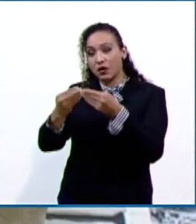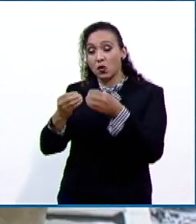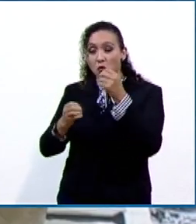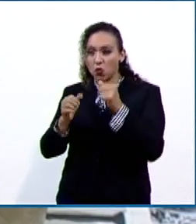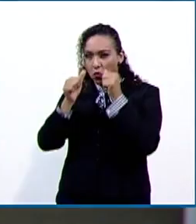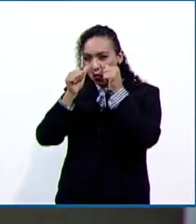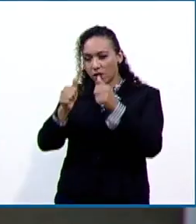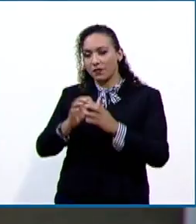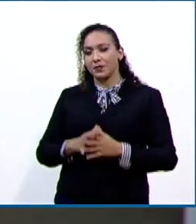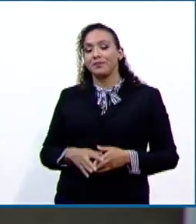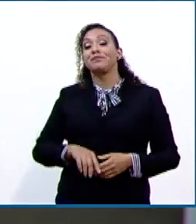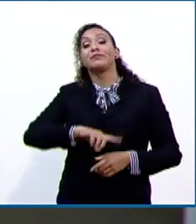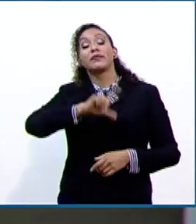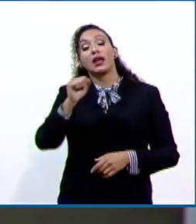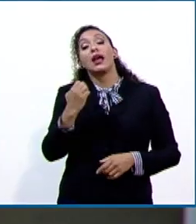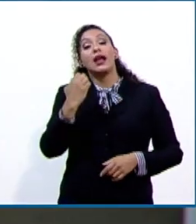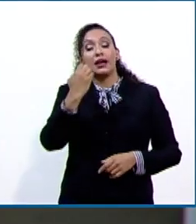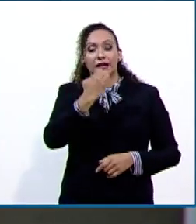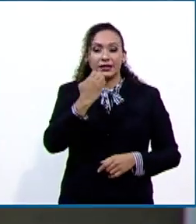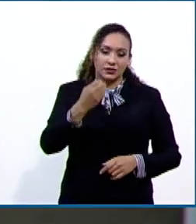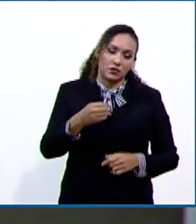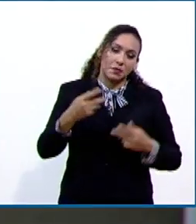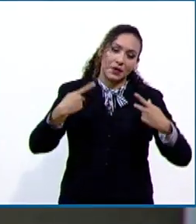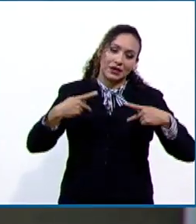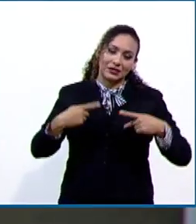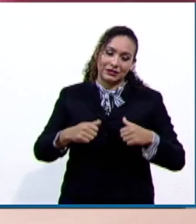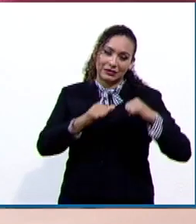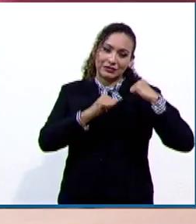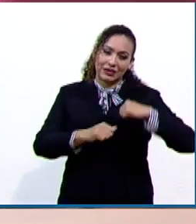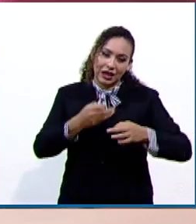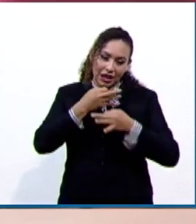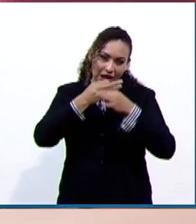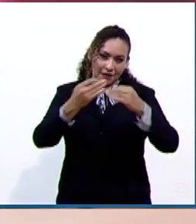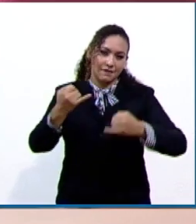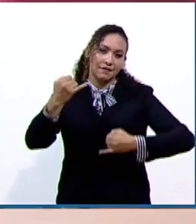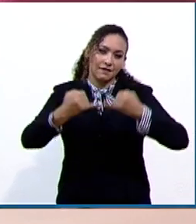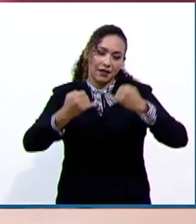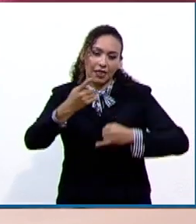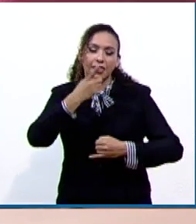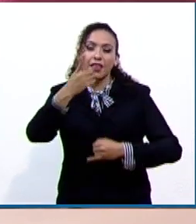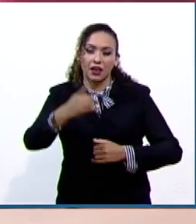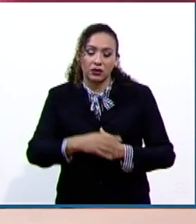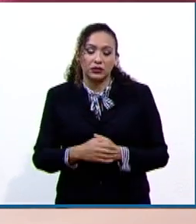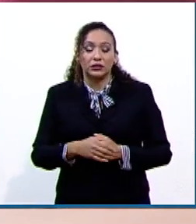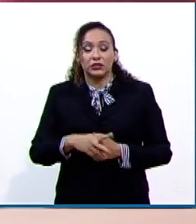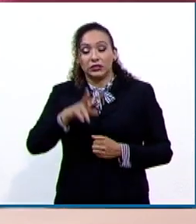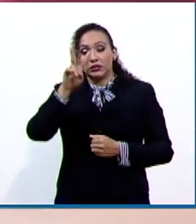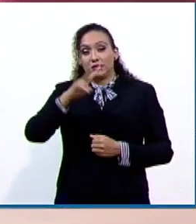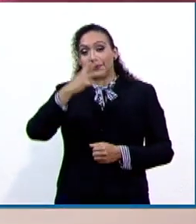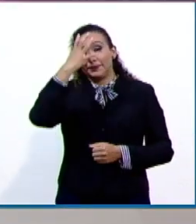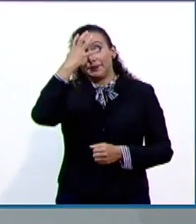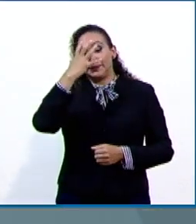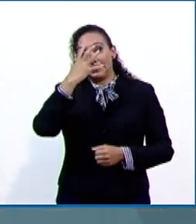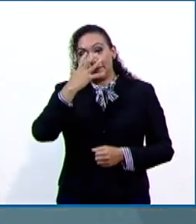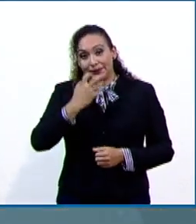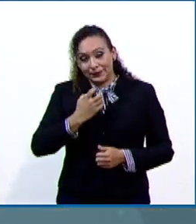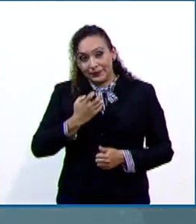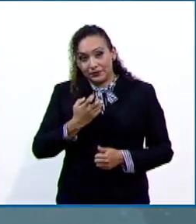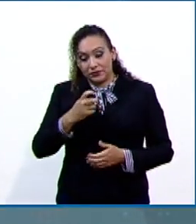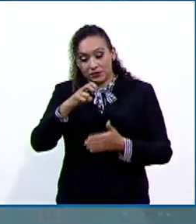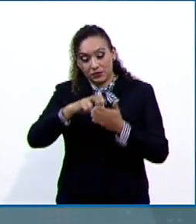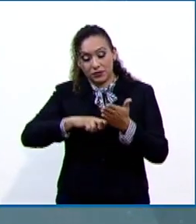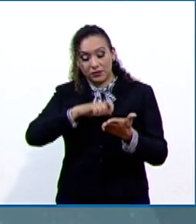su parte, el Colegio de Secretarios Actuarios de la Judicatura Federal lamentó esta decisión, recordando que dicha reforma y la que